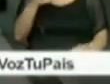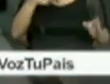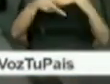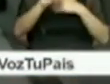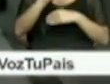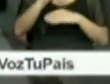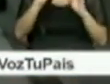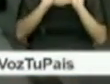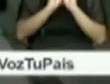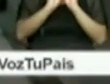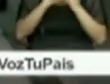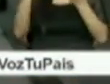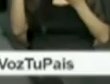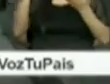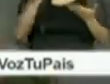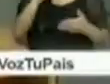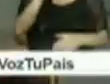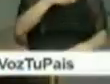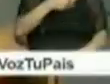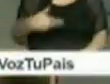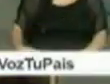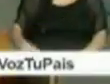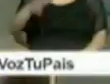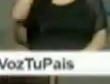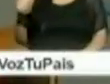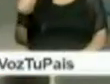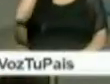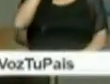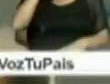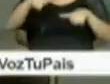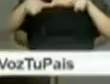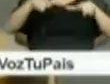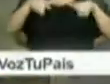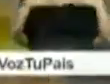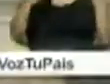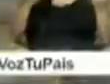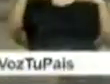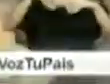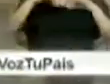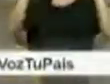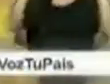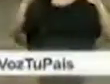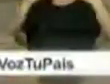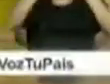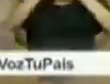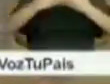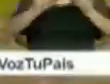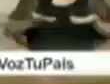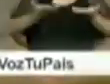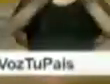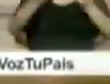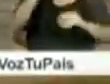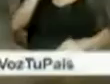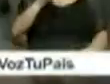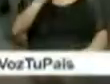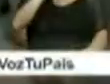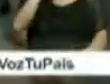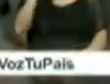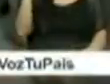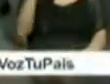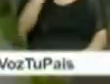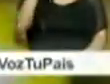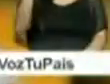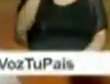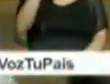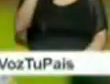la presencia además del vicepresidente Jorge Glass desde las instalaciones de esta hidroeléctrica, que entregará 1.500 megavatios de